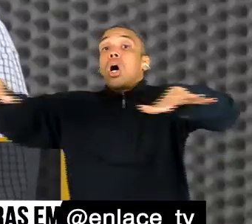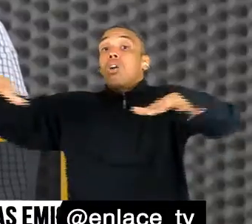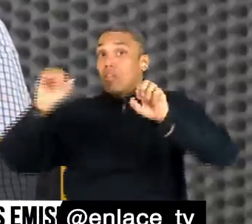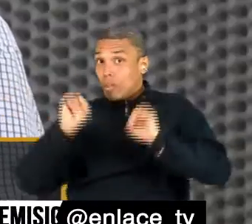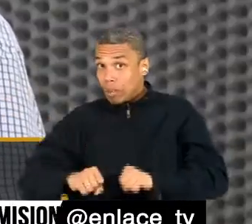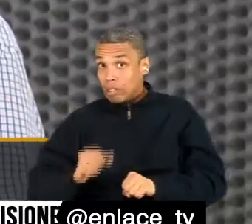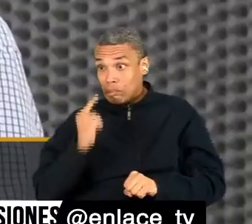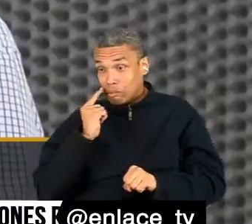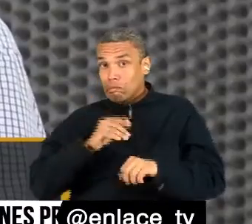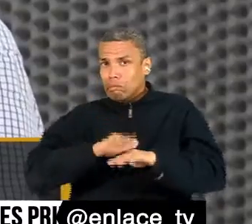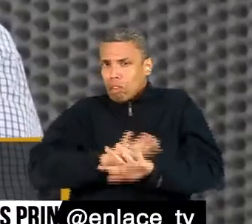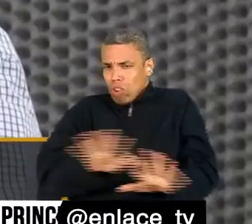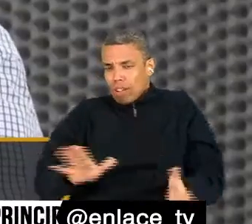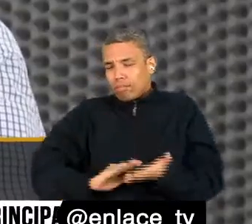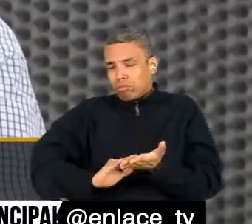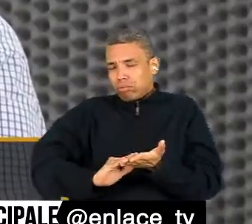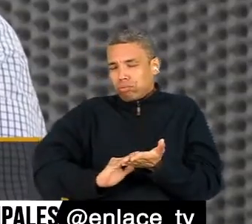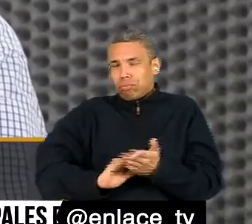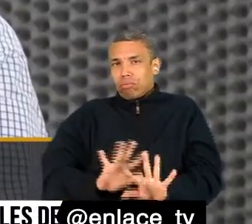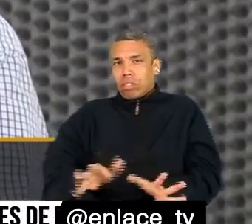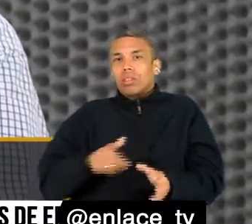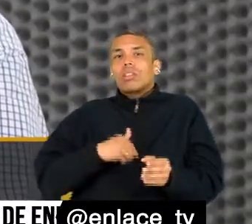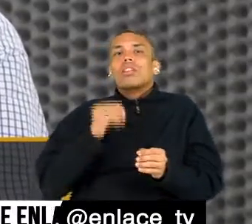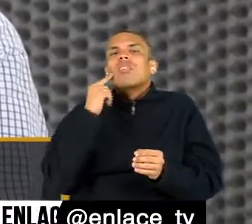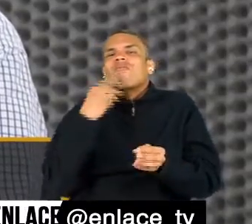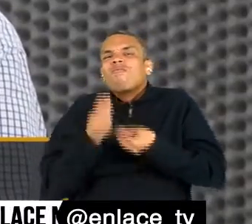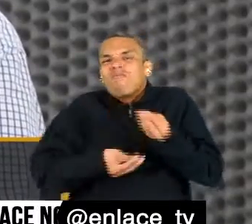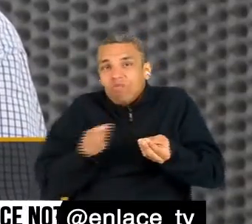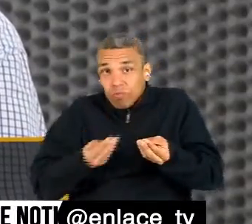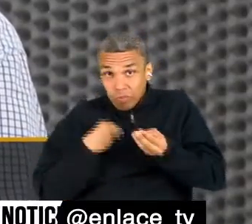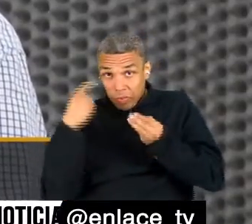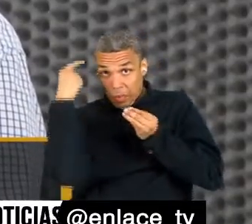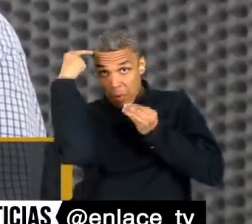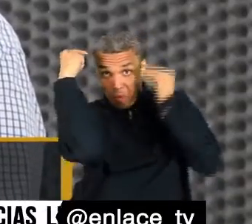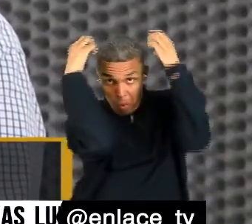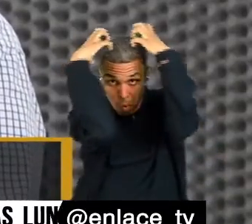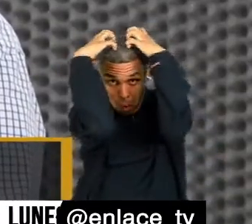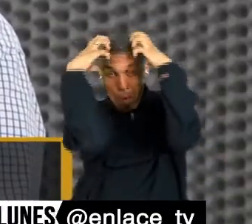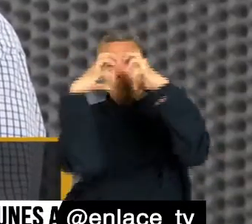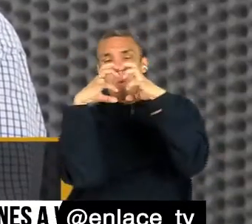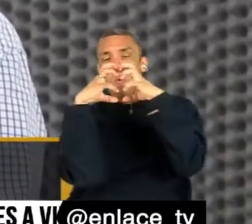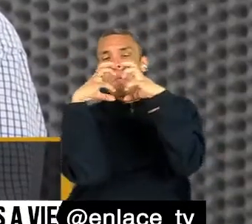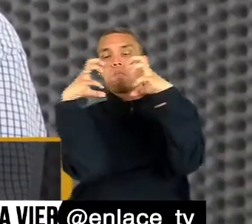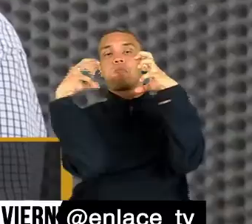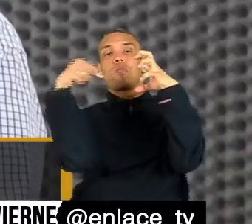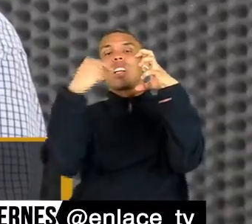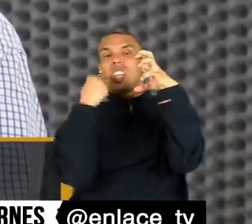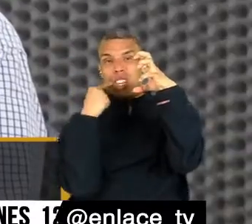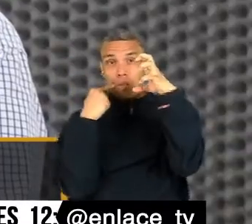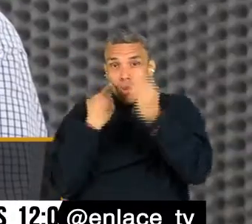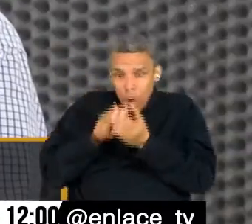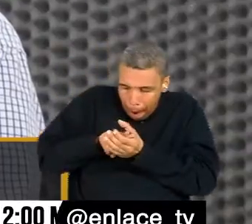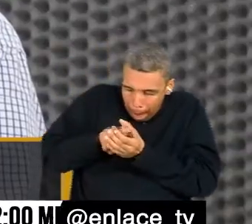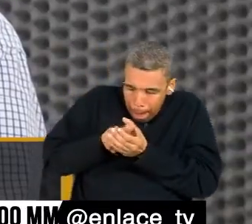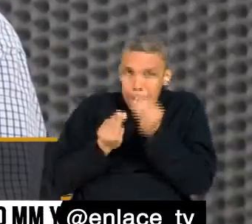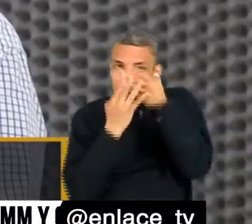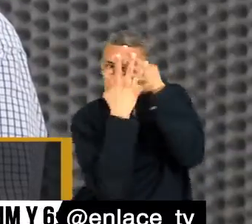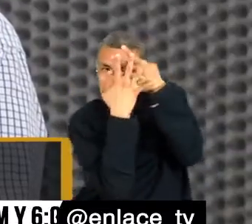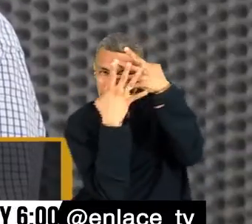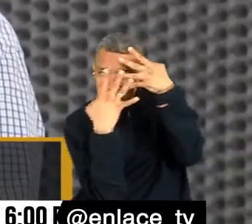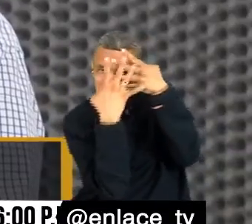caso de meningitis es una inflamación que se presenta en las membranas que envuelven todo el sistema nervioso, como es el cerebro y la médula